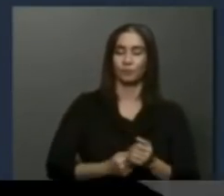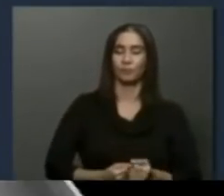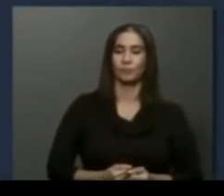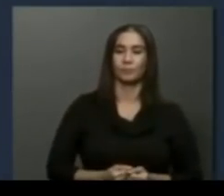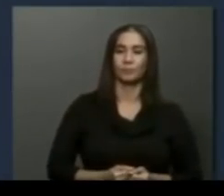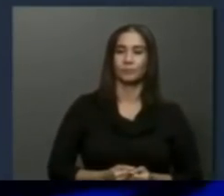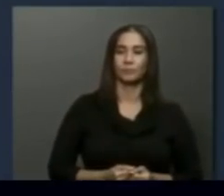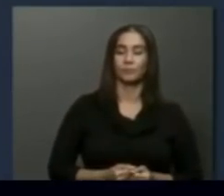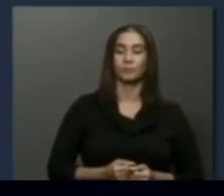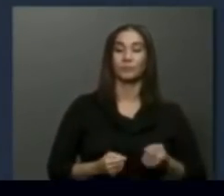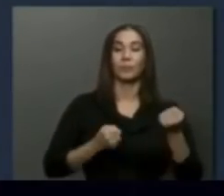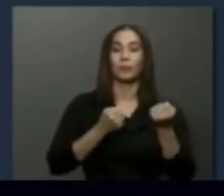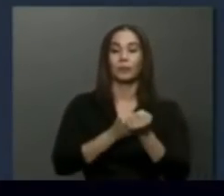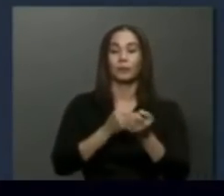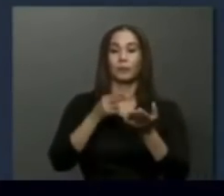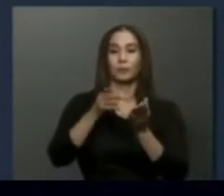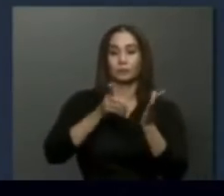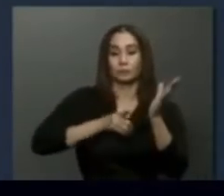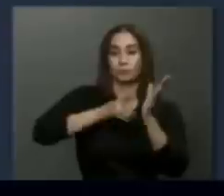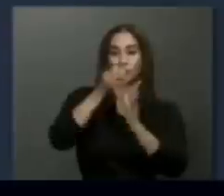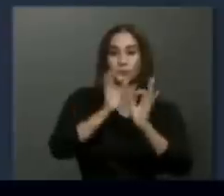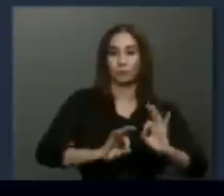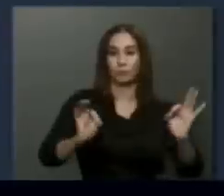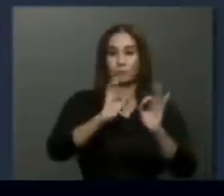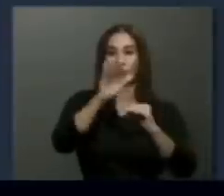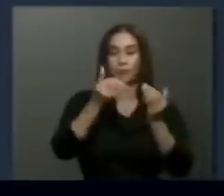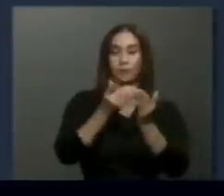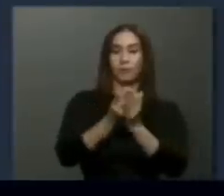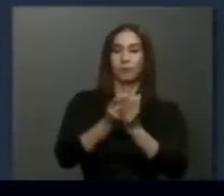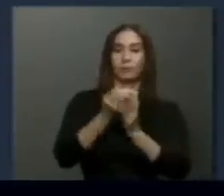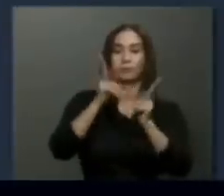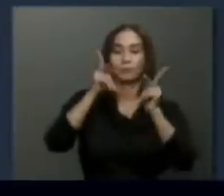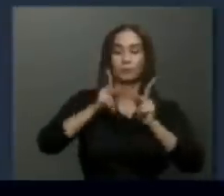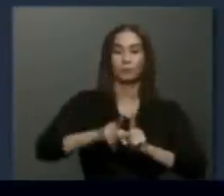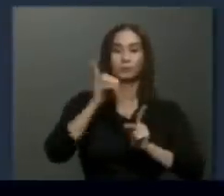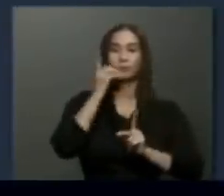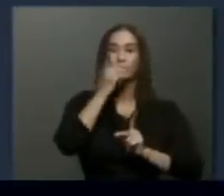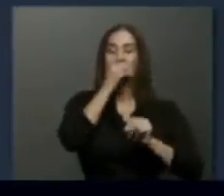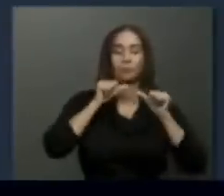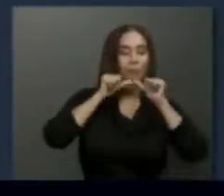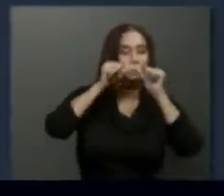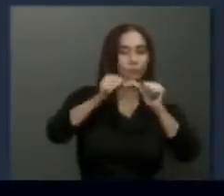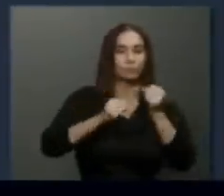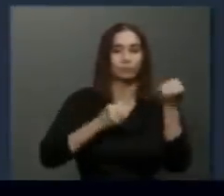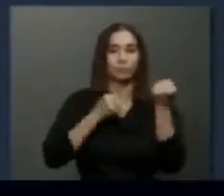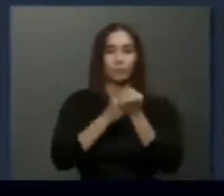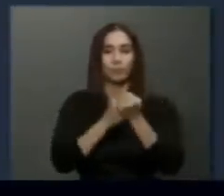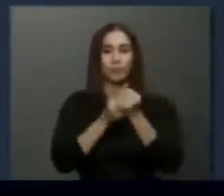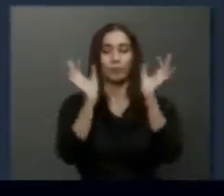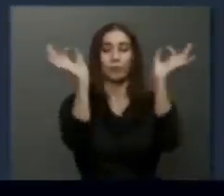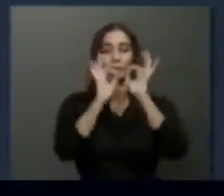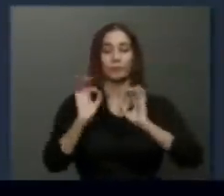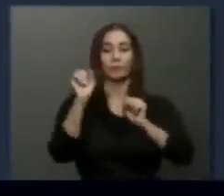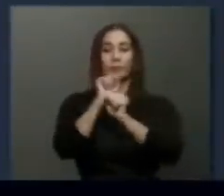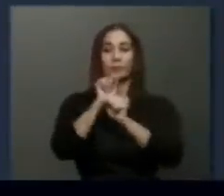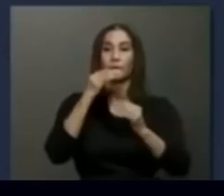universal, garantizando los derechos fundamentales para toda la ciudadanía. Seguir impulsando la creación de